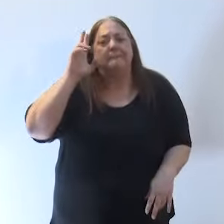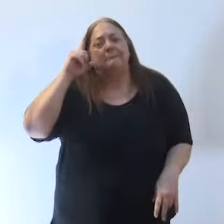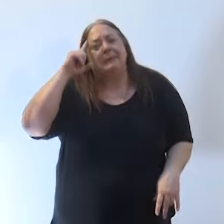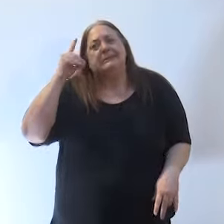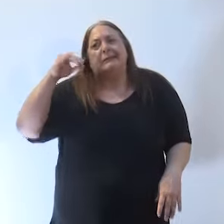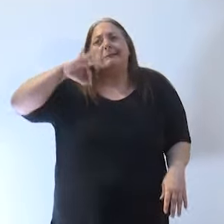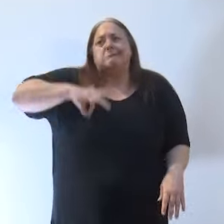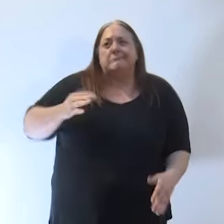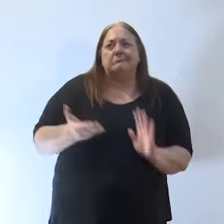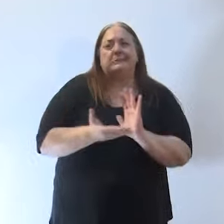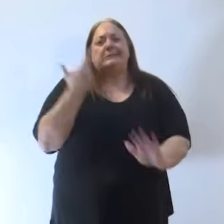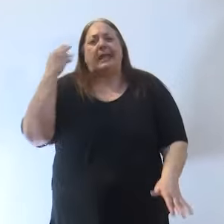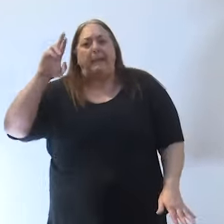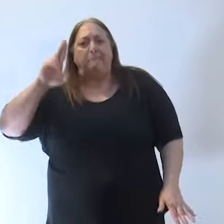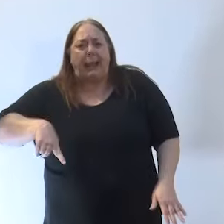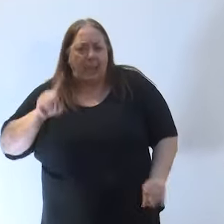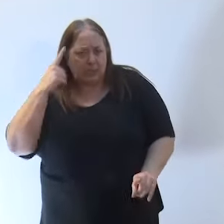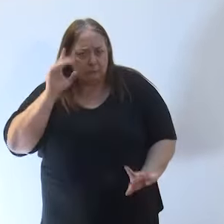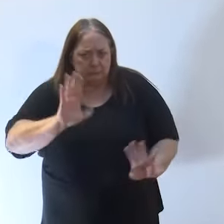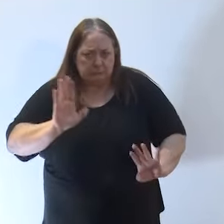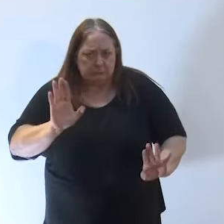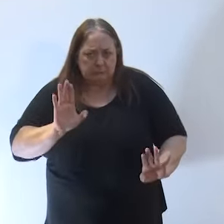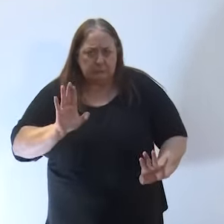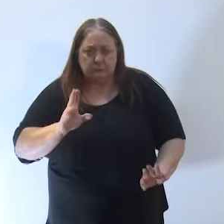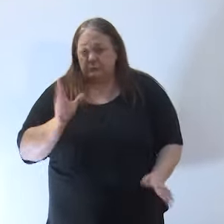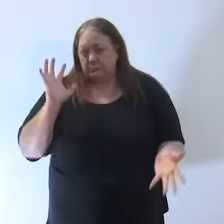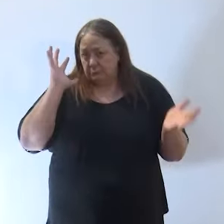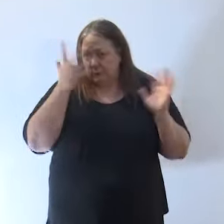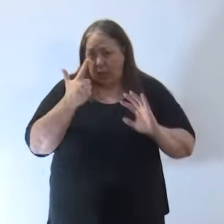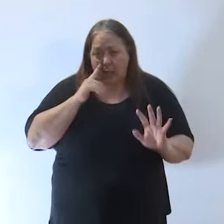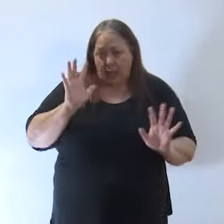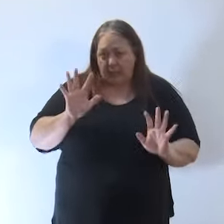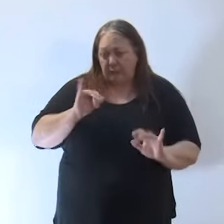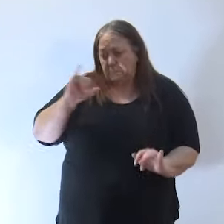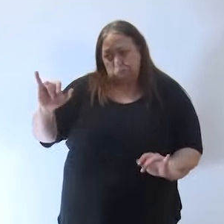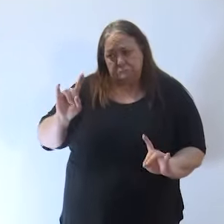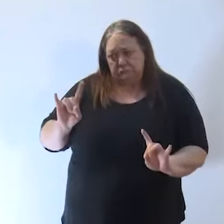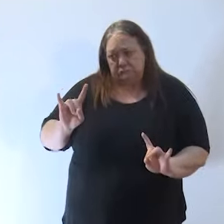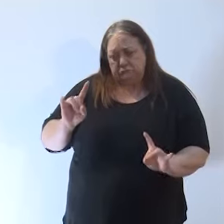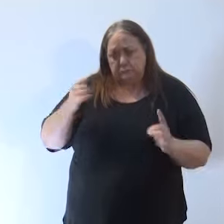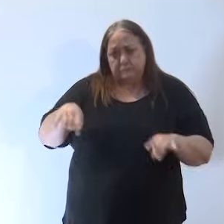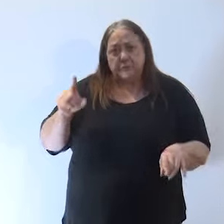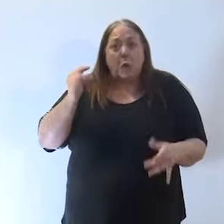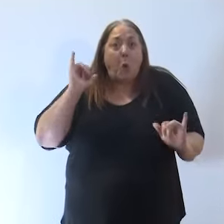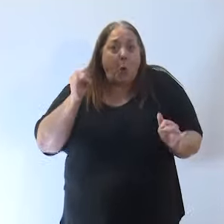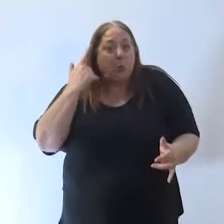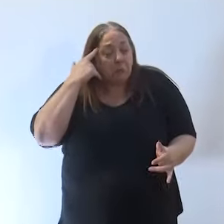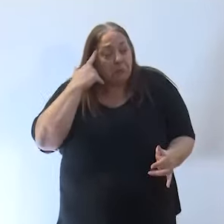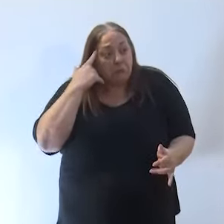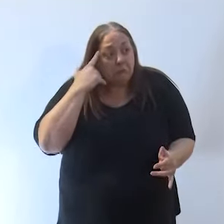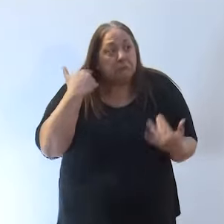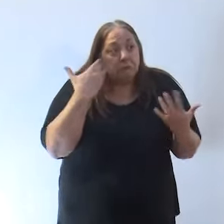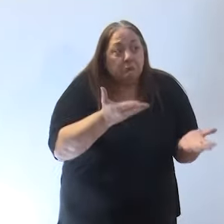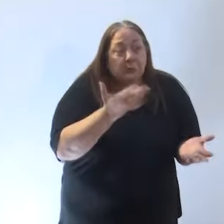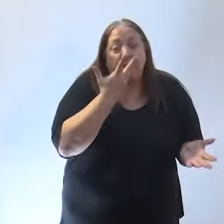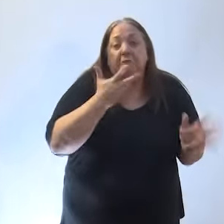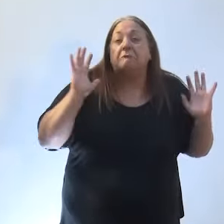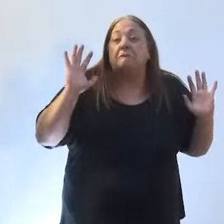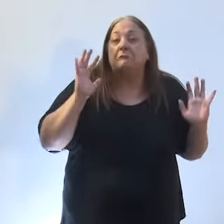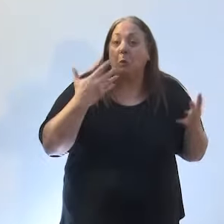salía mi ley después a decir No no vamos a sacar los planes y ellos les creían entonces esa es la pregunta más que nada o sea se